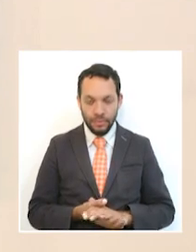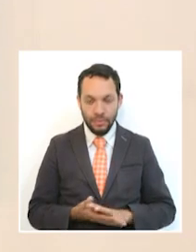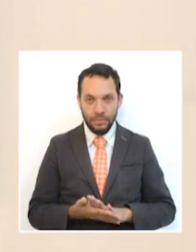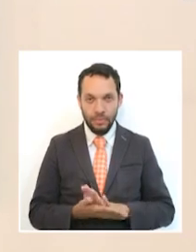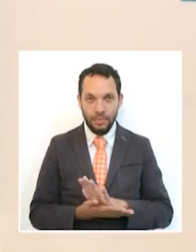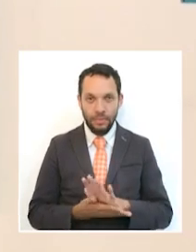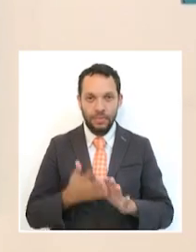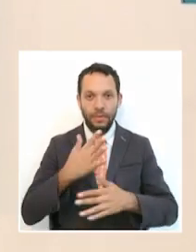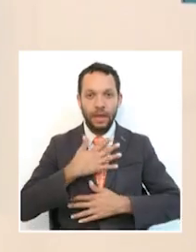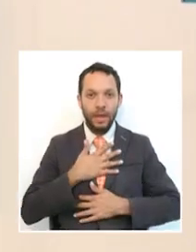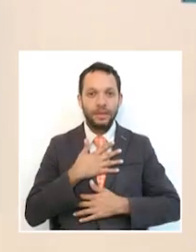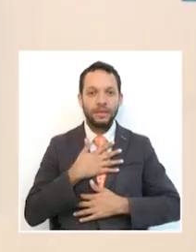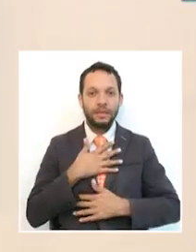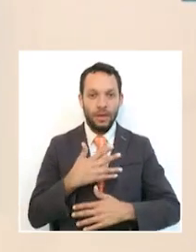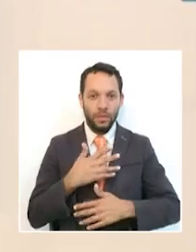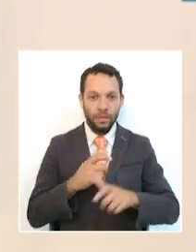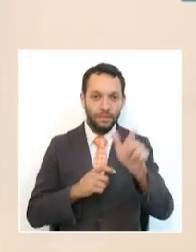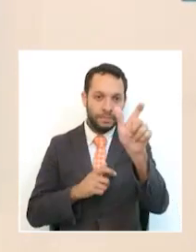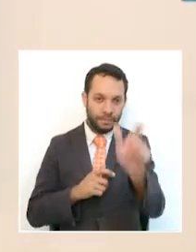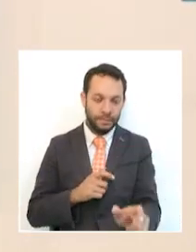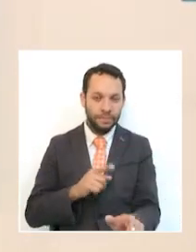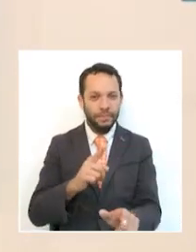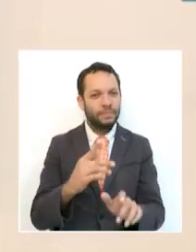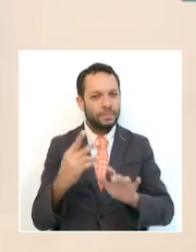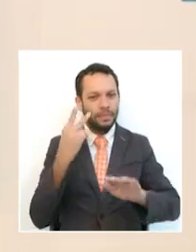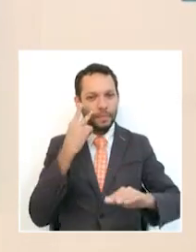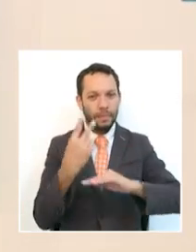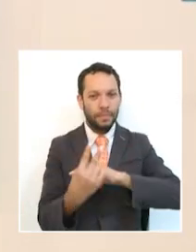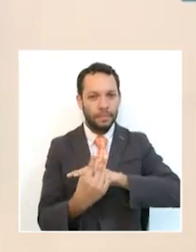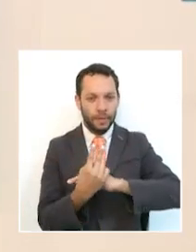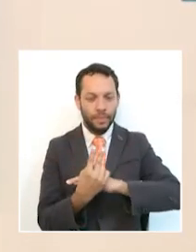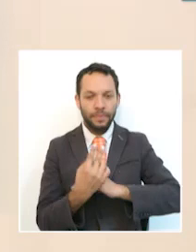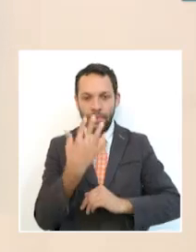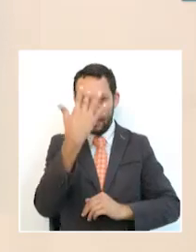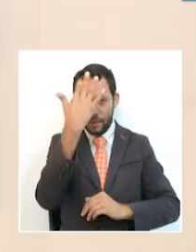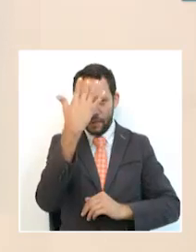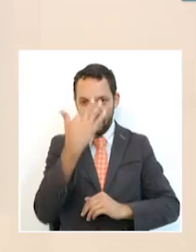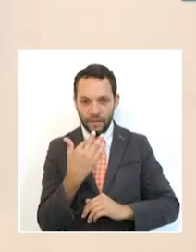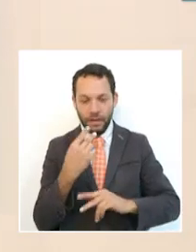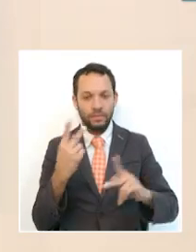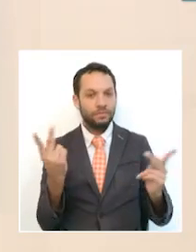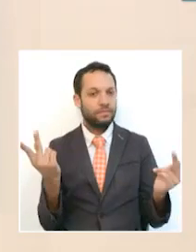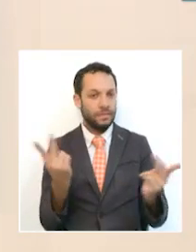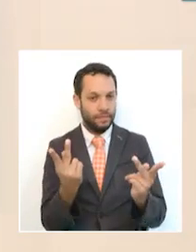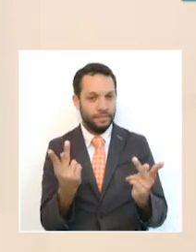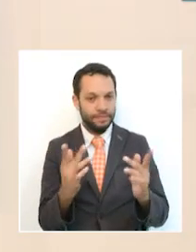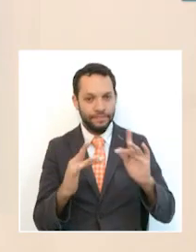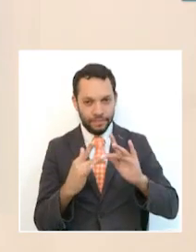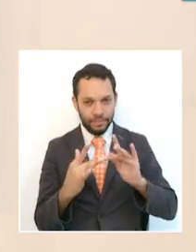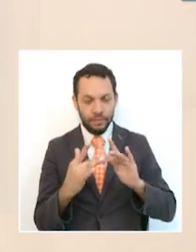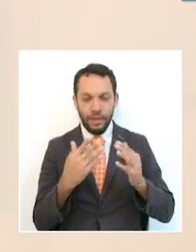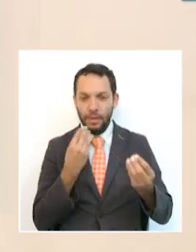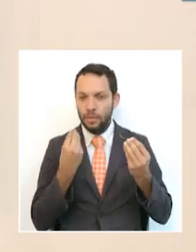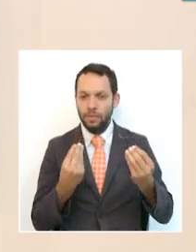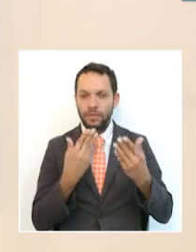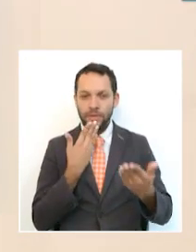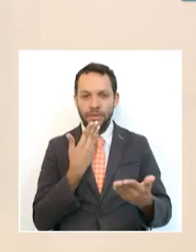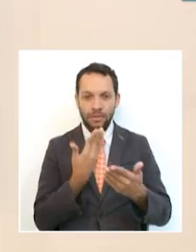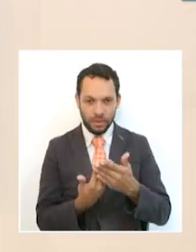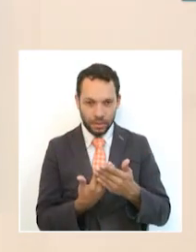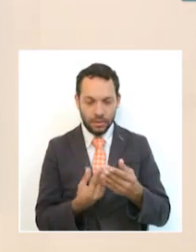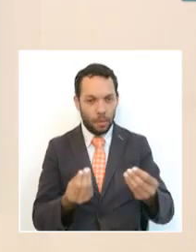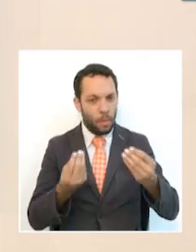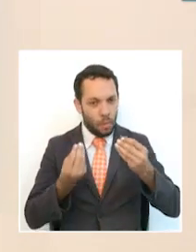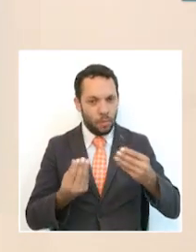saludamos a todas las personas que nos están viendo a través de facebook live y definitivamente gracias por estar con